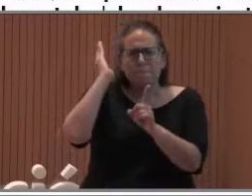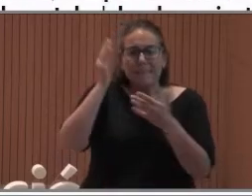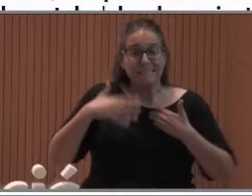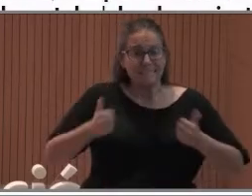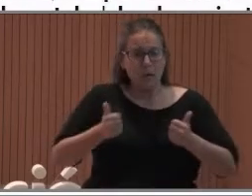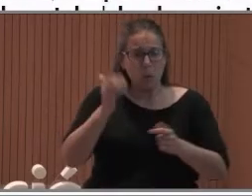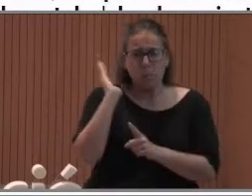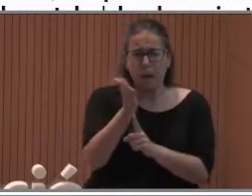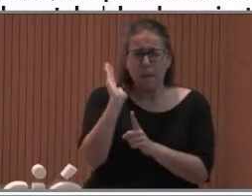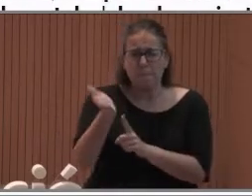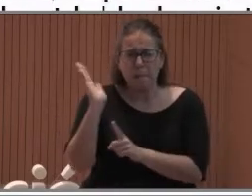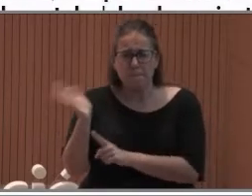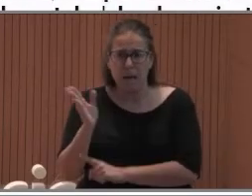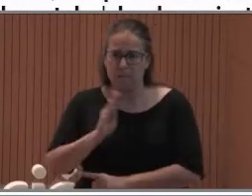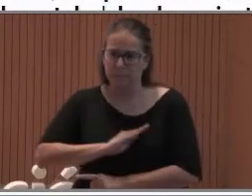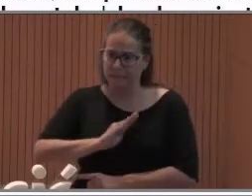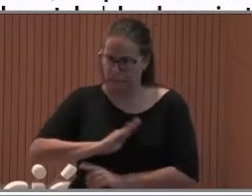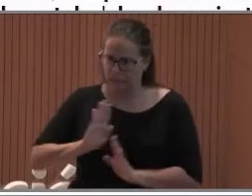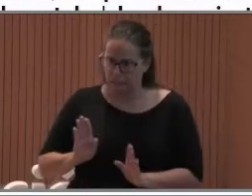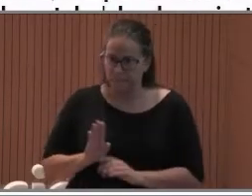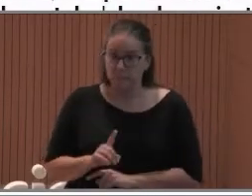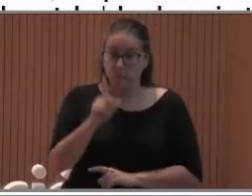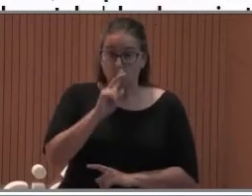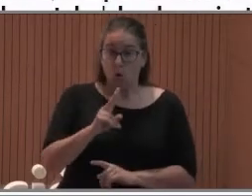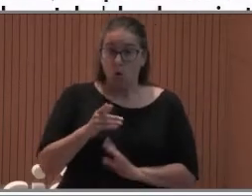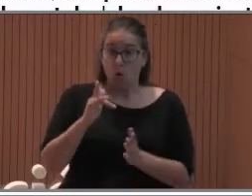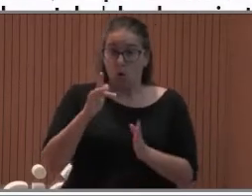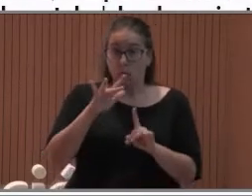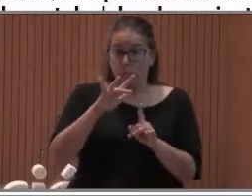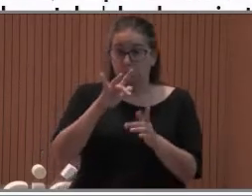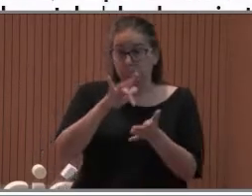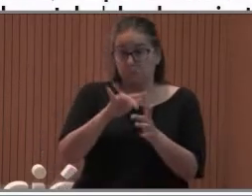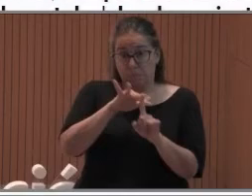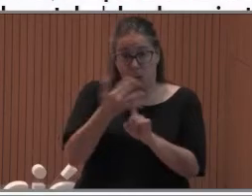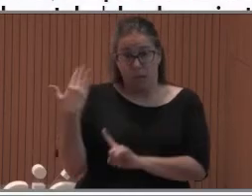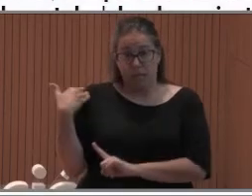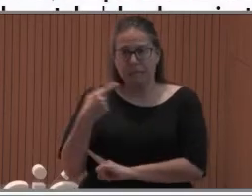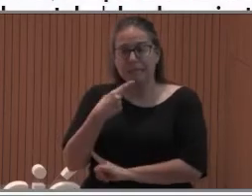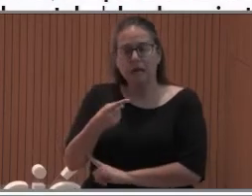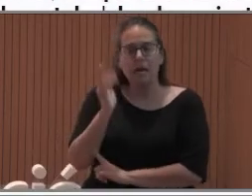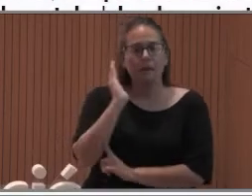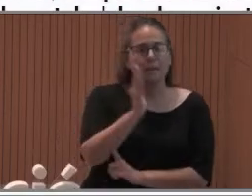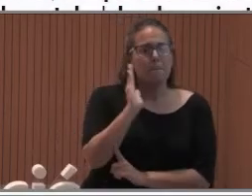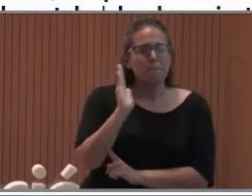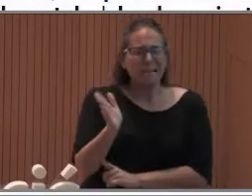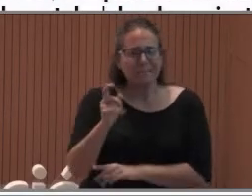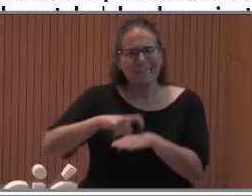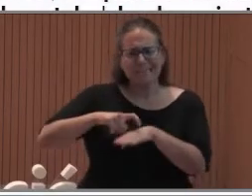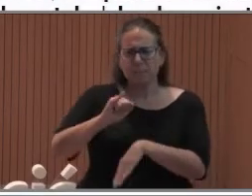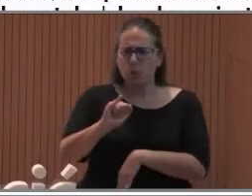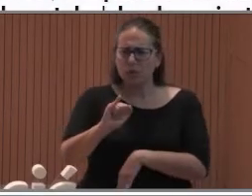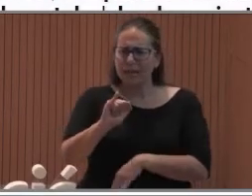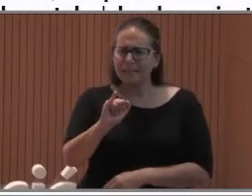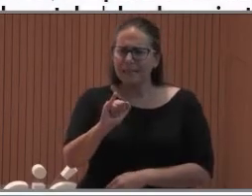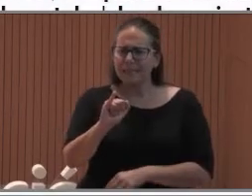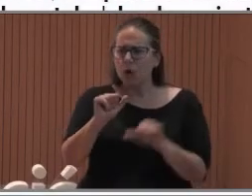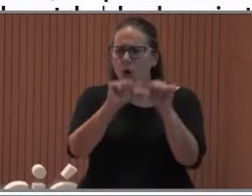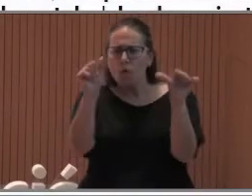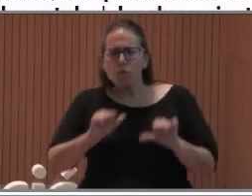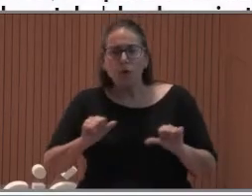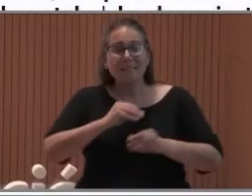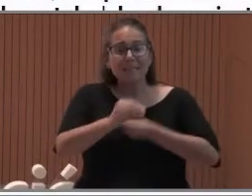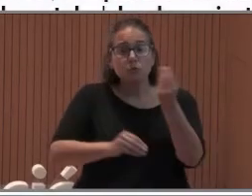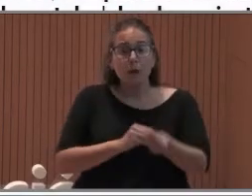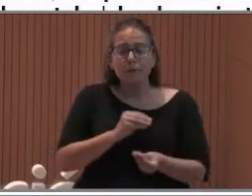salud. Os recuerdo lo que comentamos la vez pasada, que hay dos tipos de grandes impactos, hay dos tipos de formas de